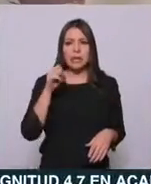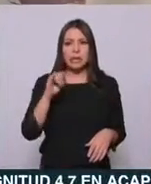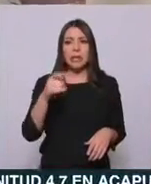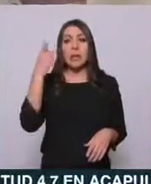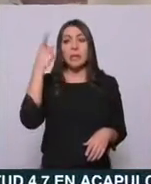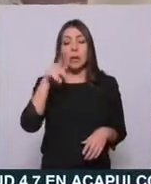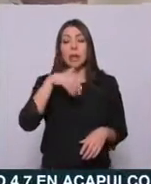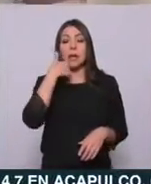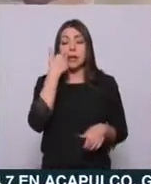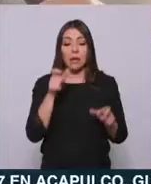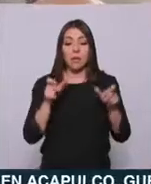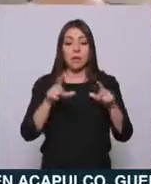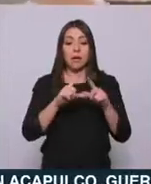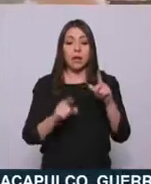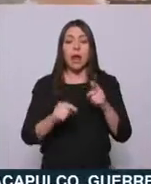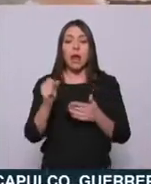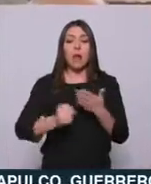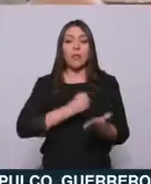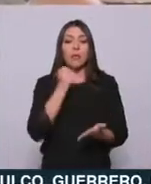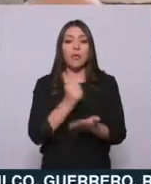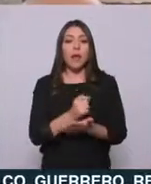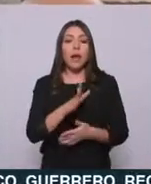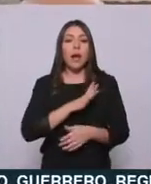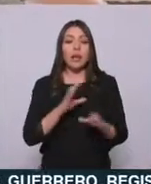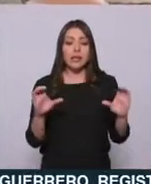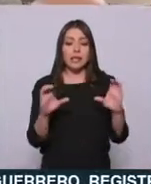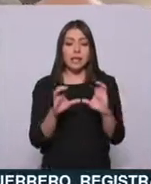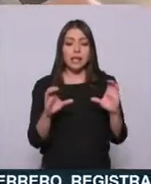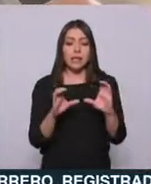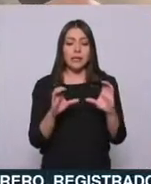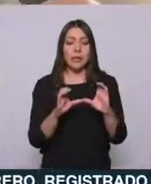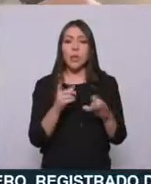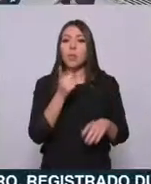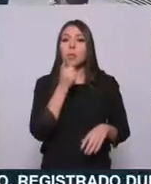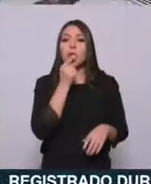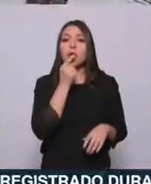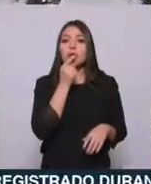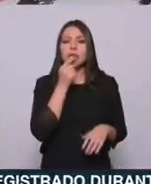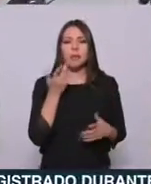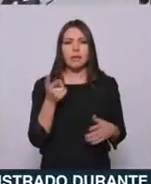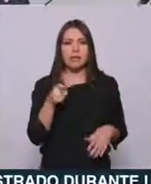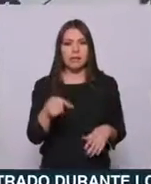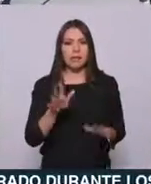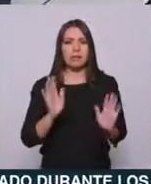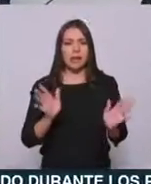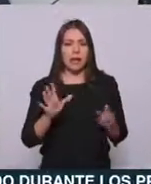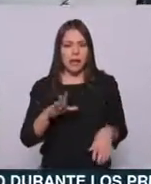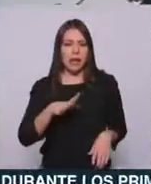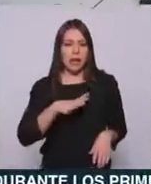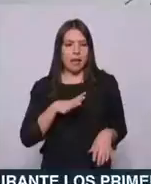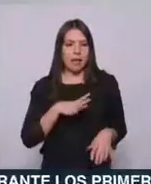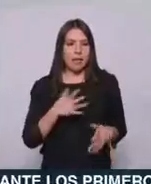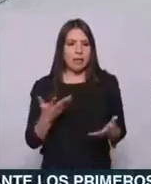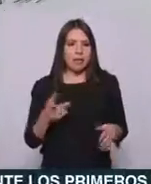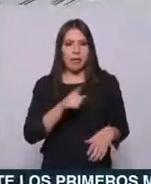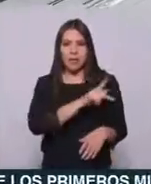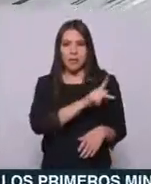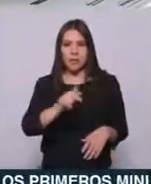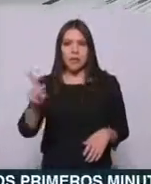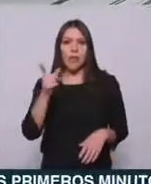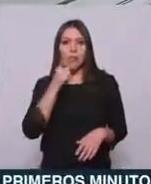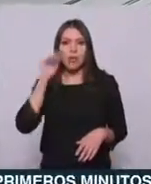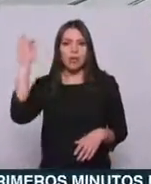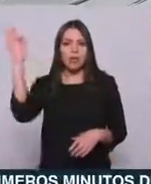en la Guardia Nacional tienes que tener el certificado policial único, que es el que ya existe, y de hecho pues los elementos de la